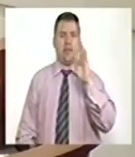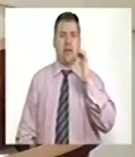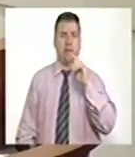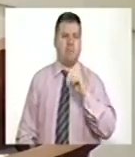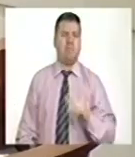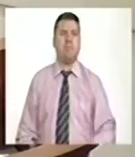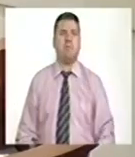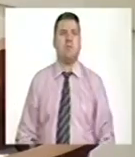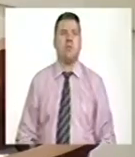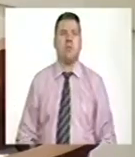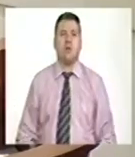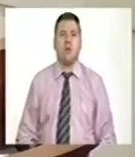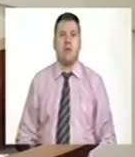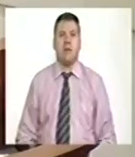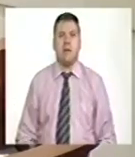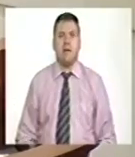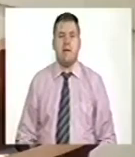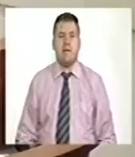Igualmente,